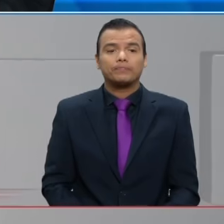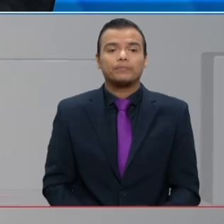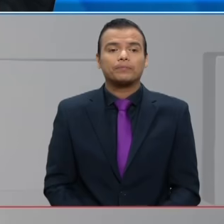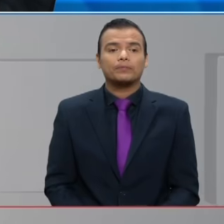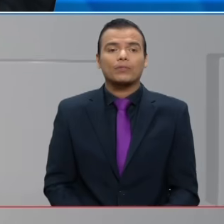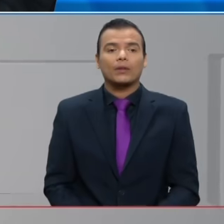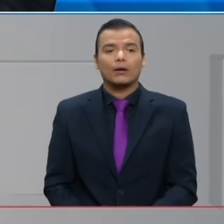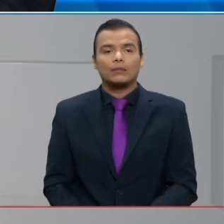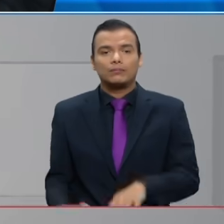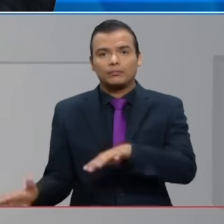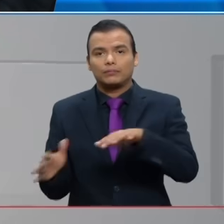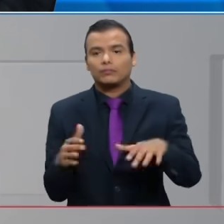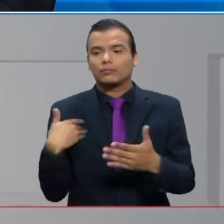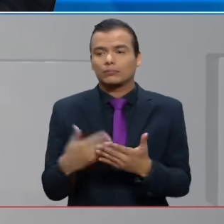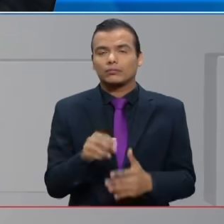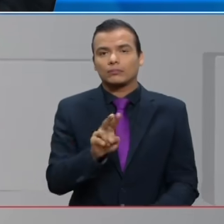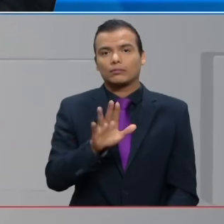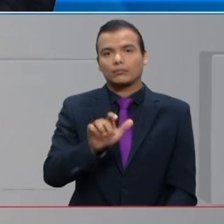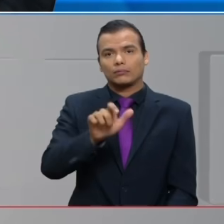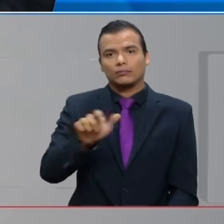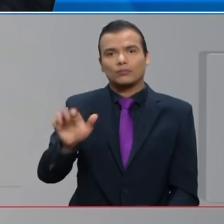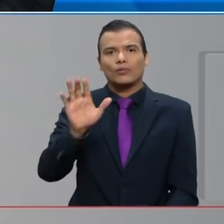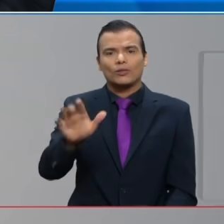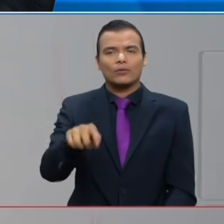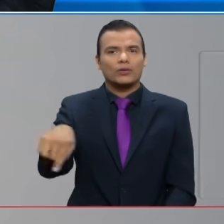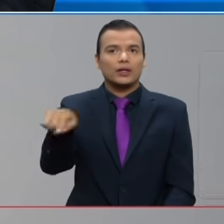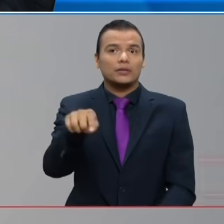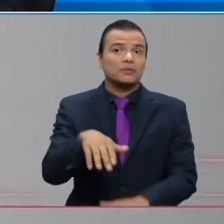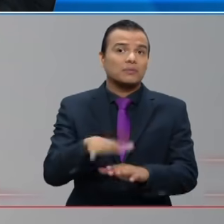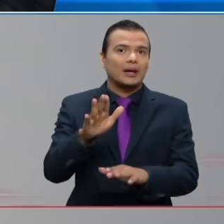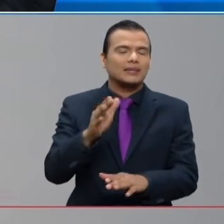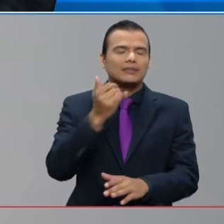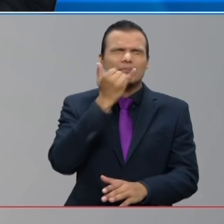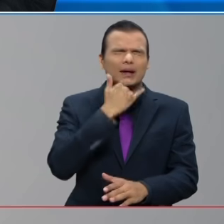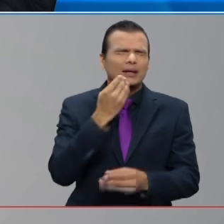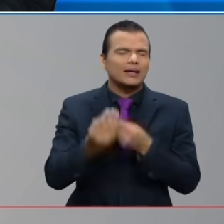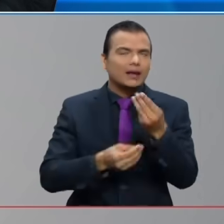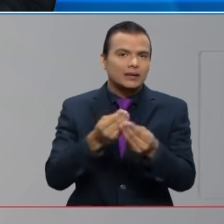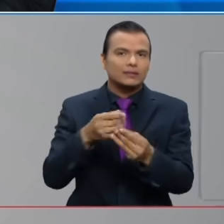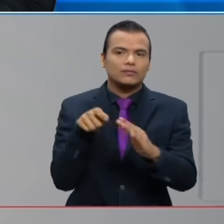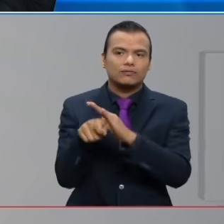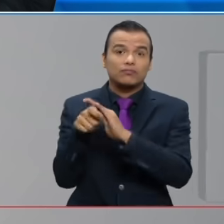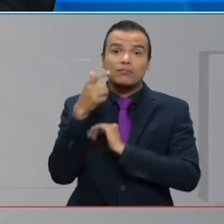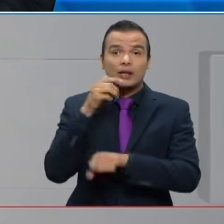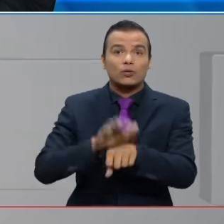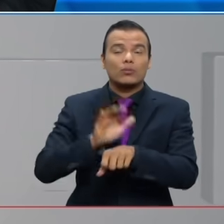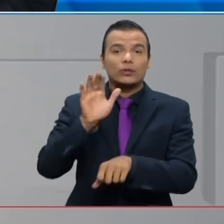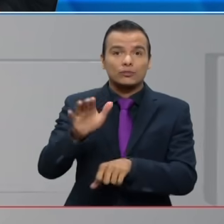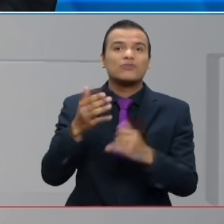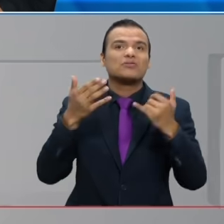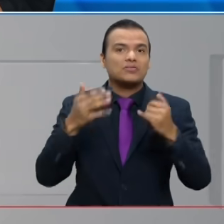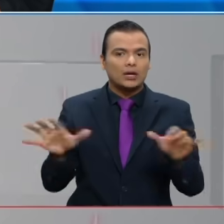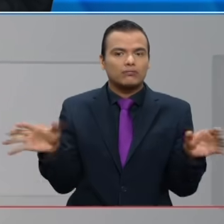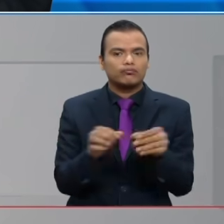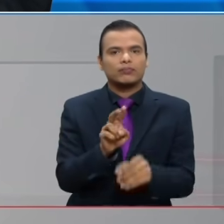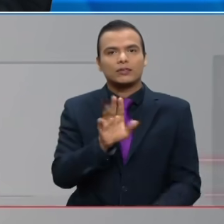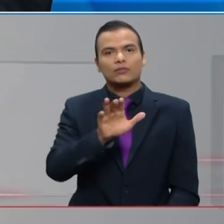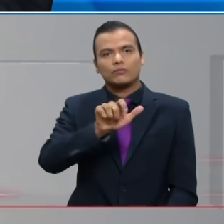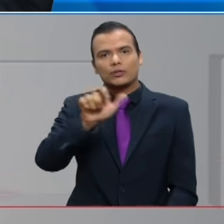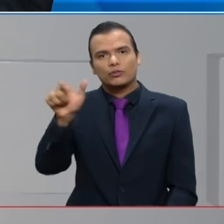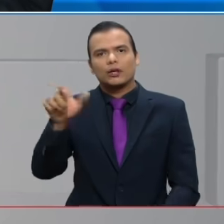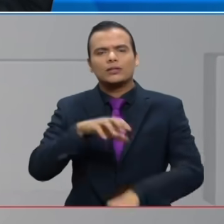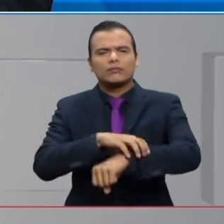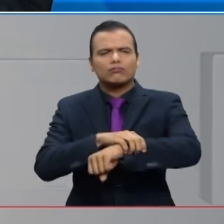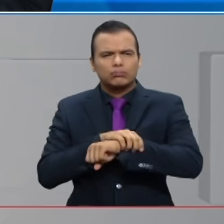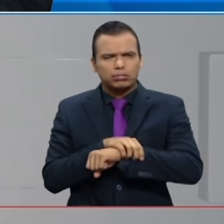En las últimas horas, 25 personas, la mayoría presuntas homicidas, fueron capturadas por la policía. Los detenidos harían